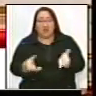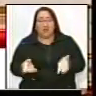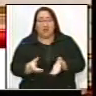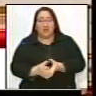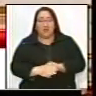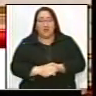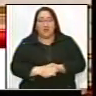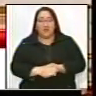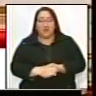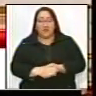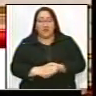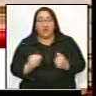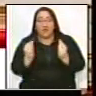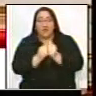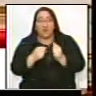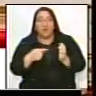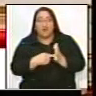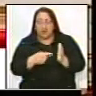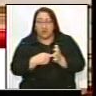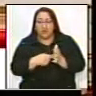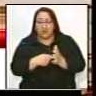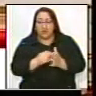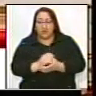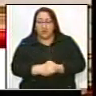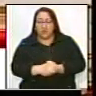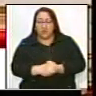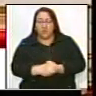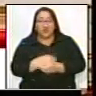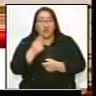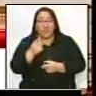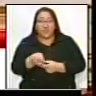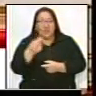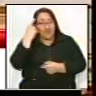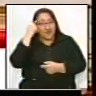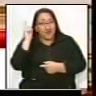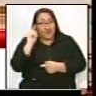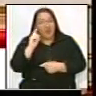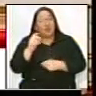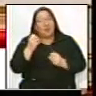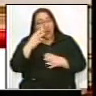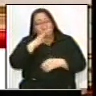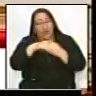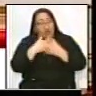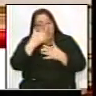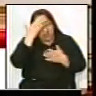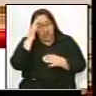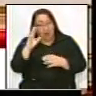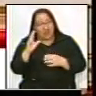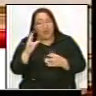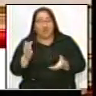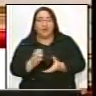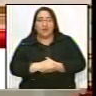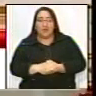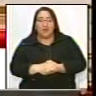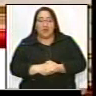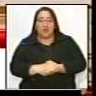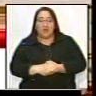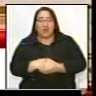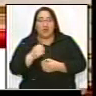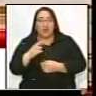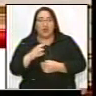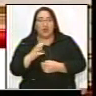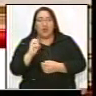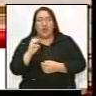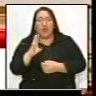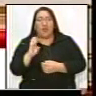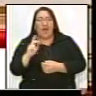A pesar de ello, doctora, usted lo sabe y todos lo sabemos. Seríamos bien, como dice, cobardes de no